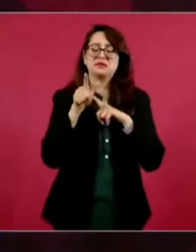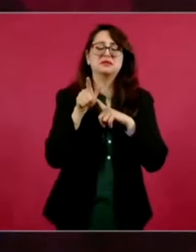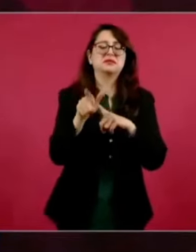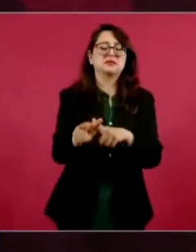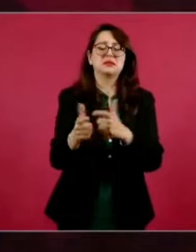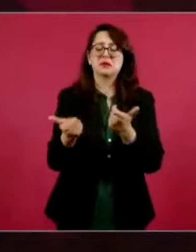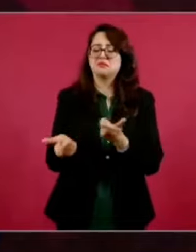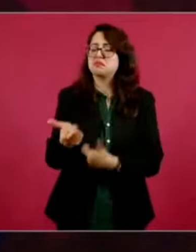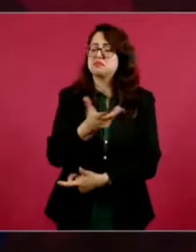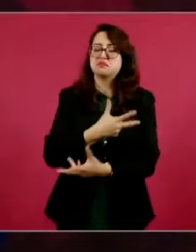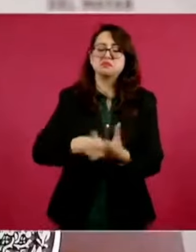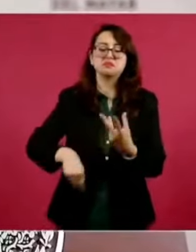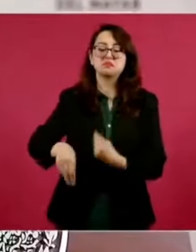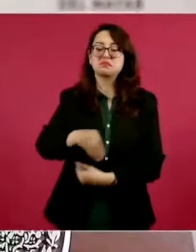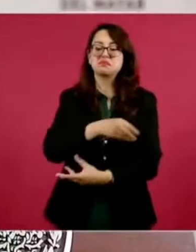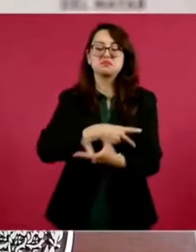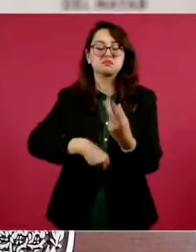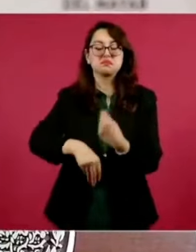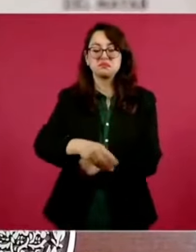Otro